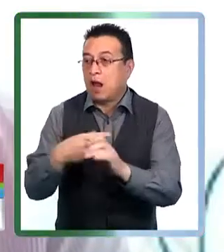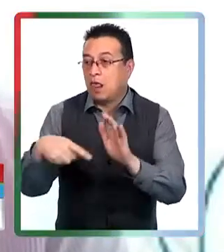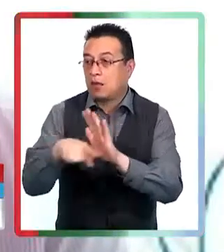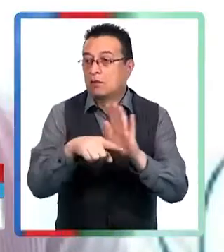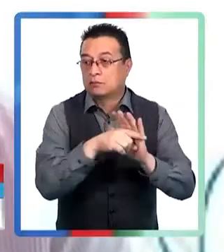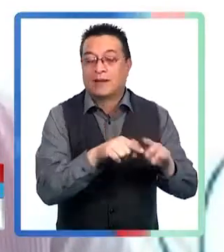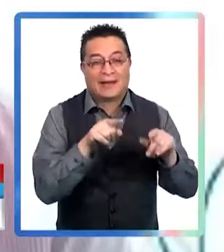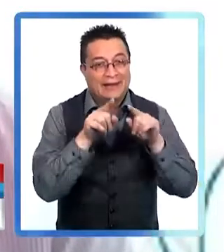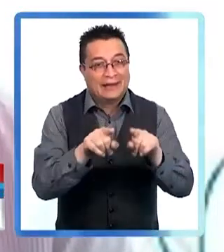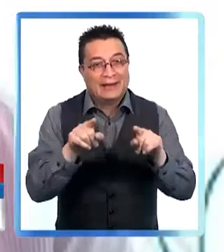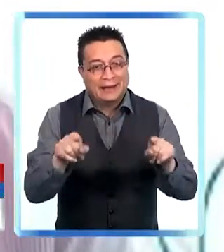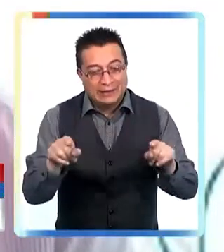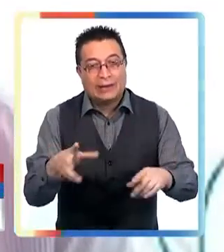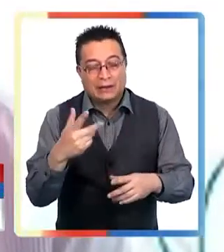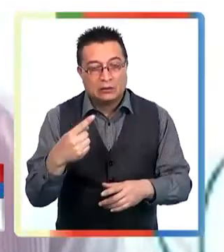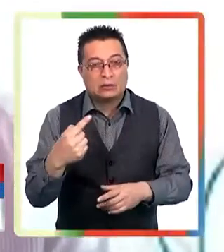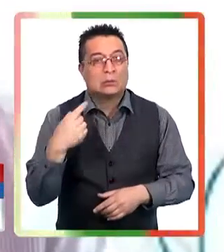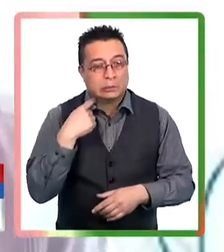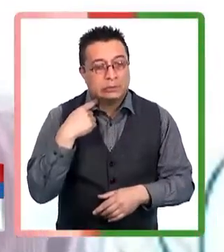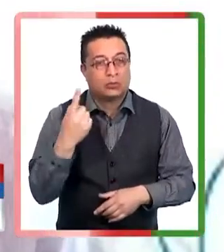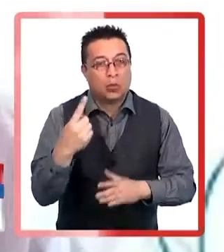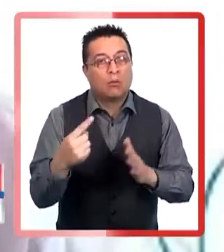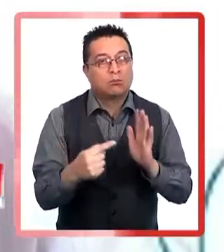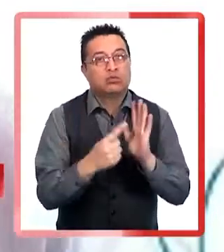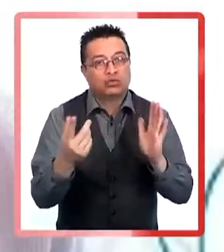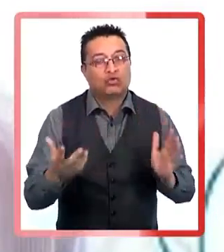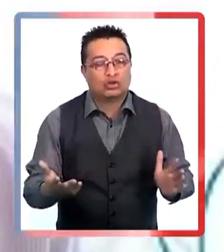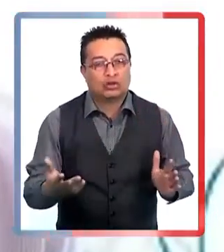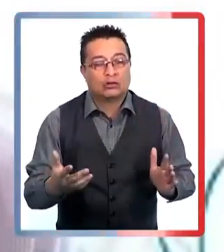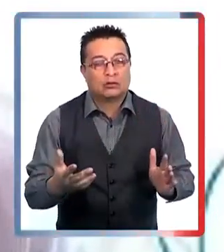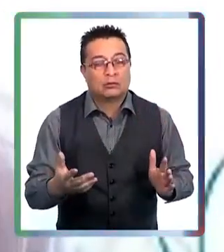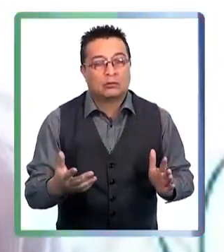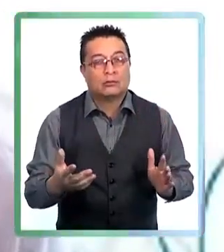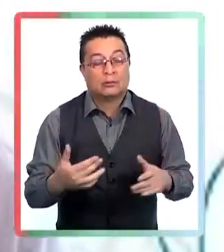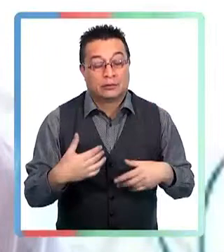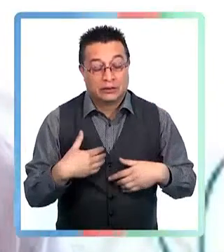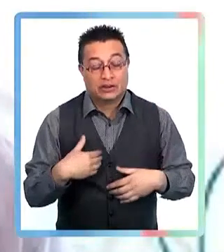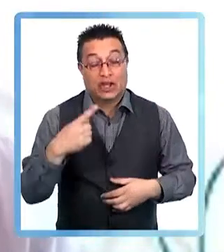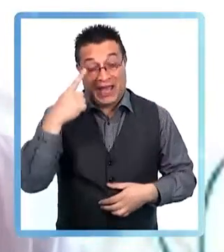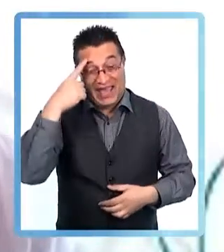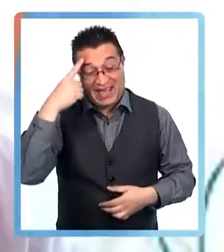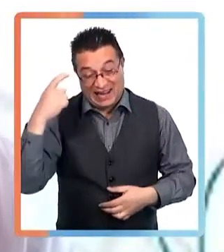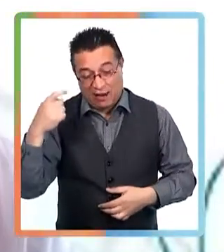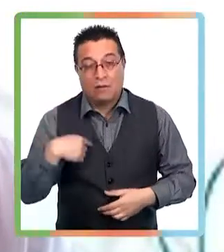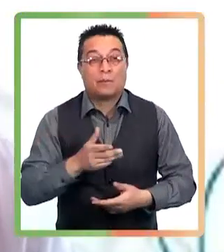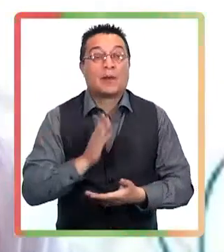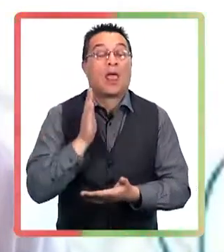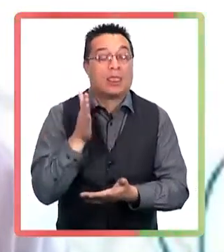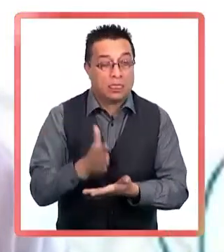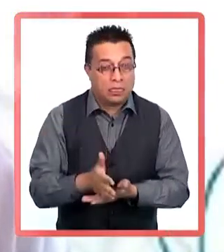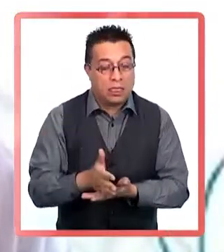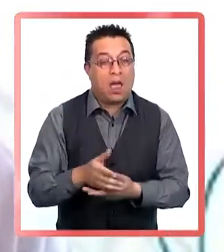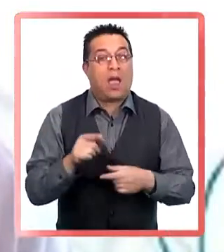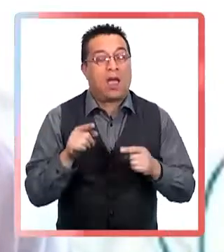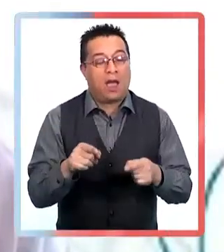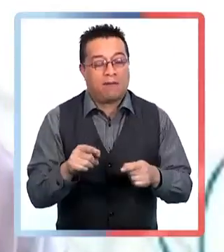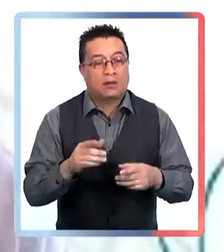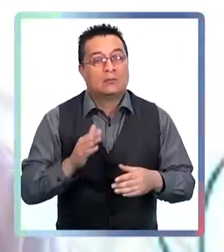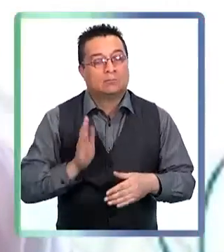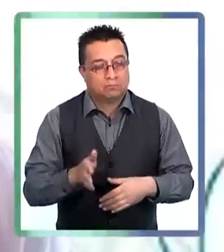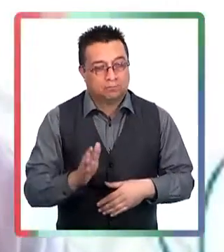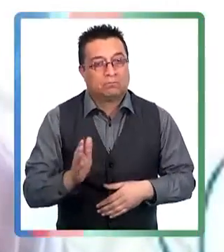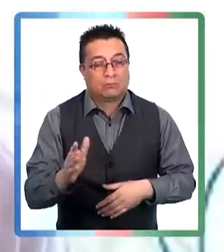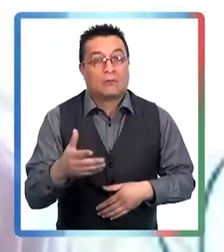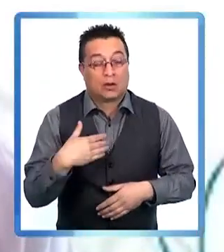ese es su punto de vista contrario. Es fundamental esto. Creo que debiéramos mantener y en